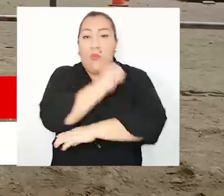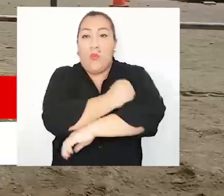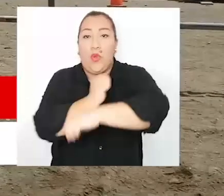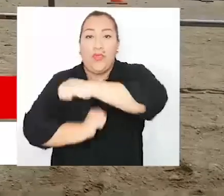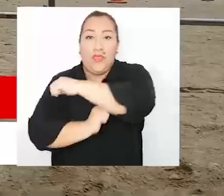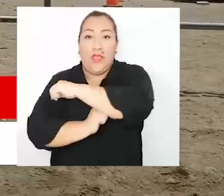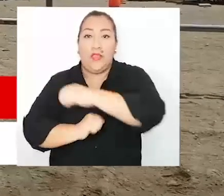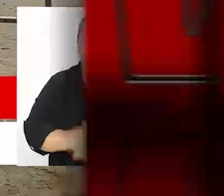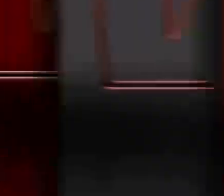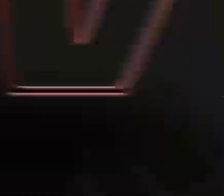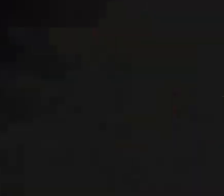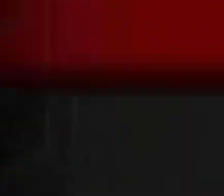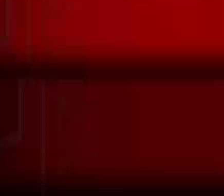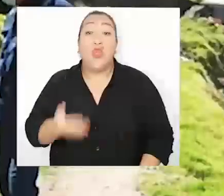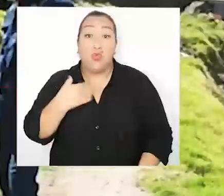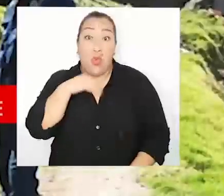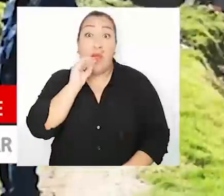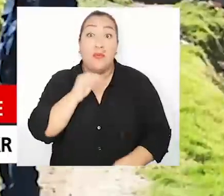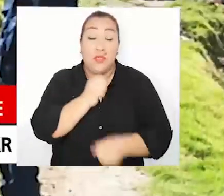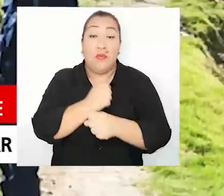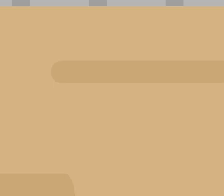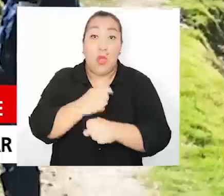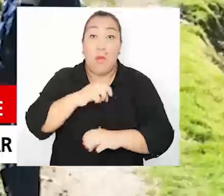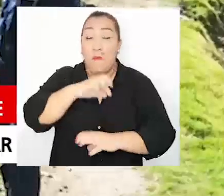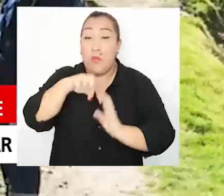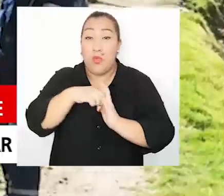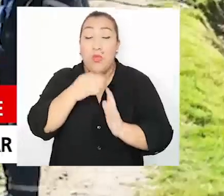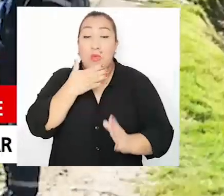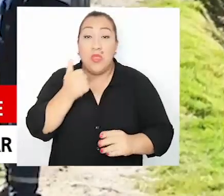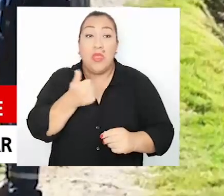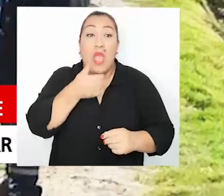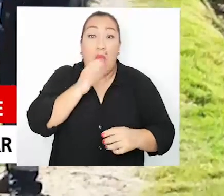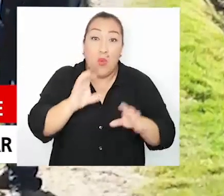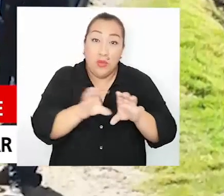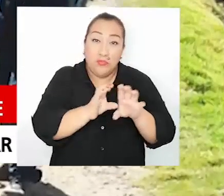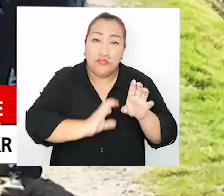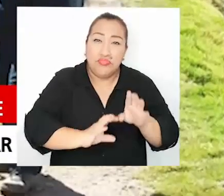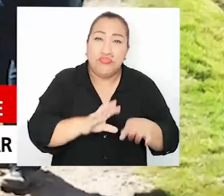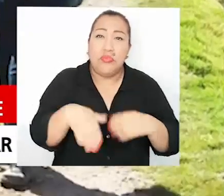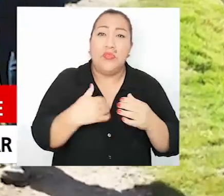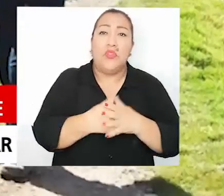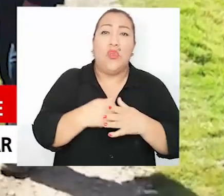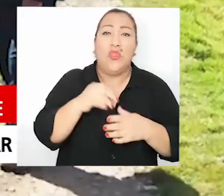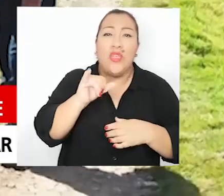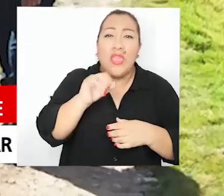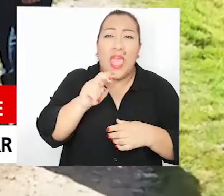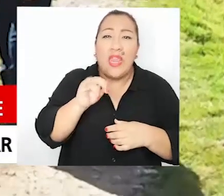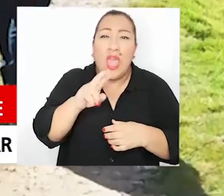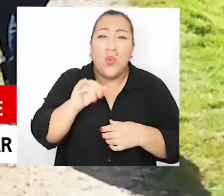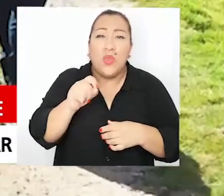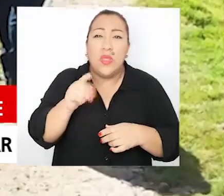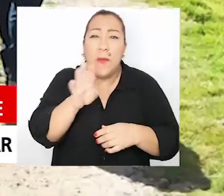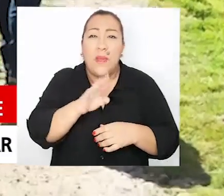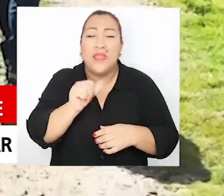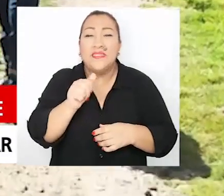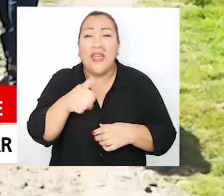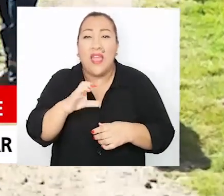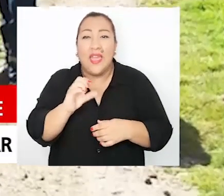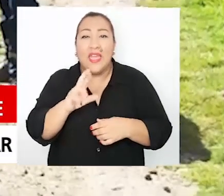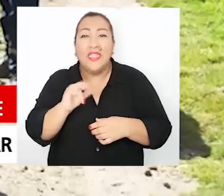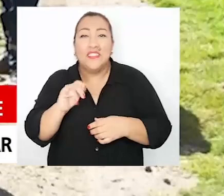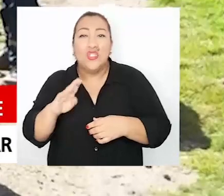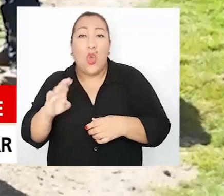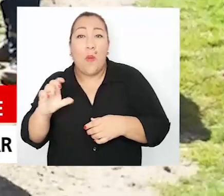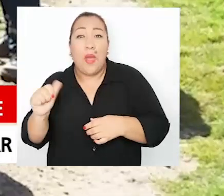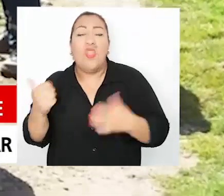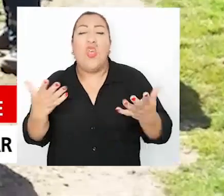inició la construcción del puente. Alertamos que la obra de mejoramiento del agua potable y saneamiento del sector de Yanarumi, del barrio de